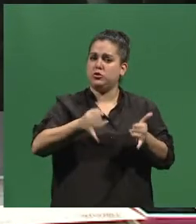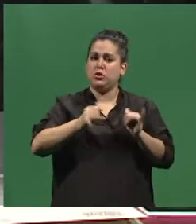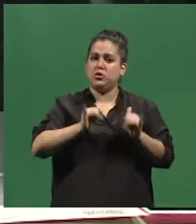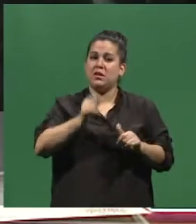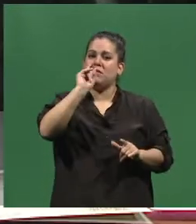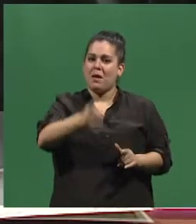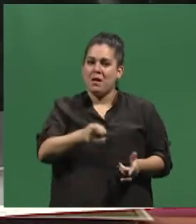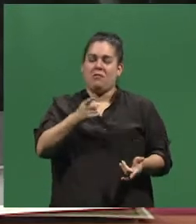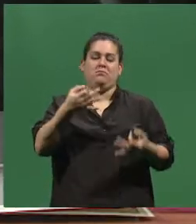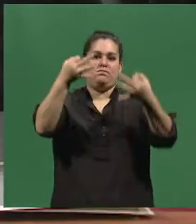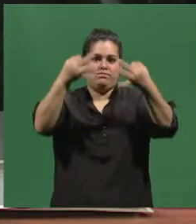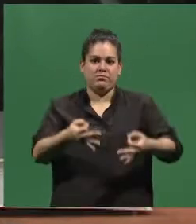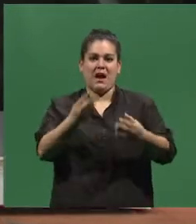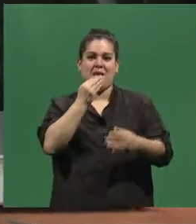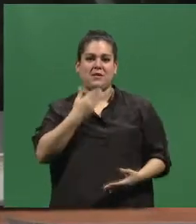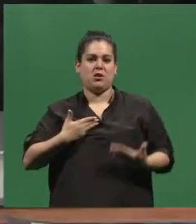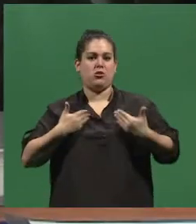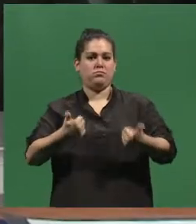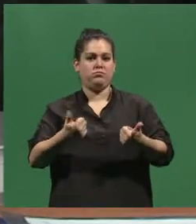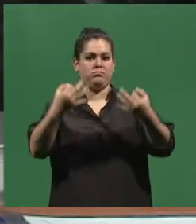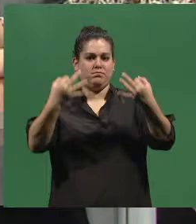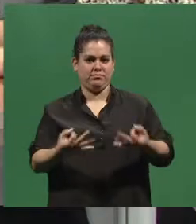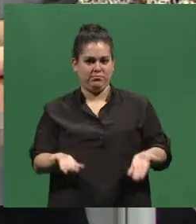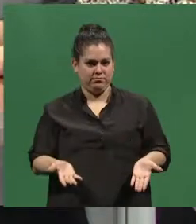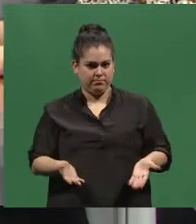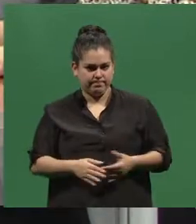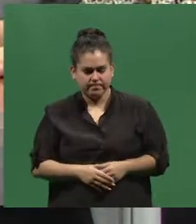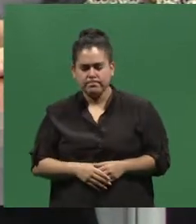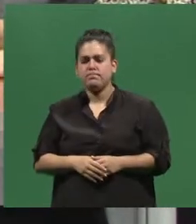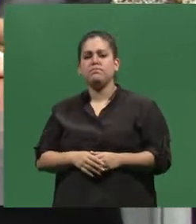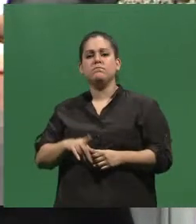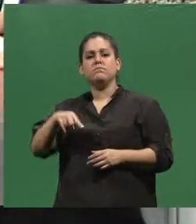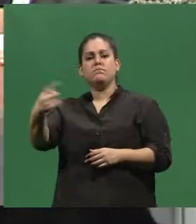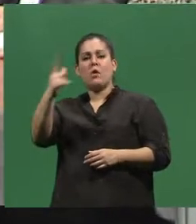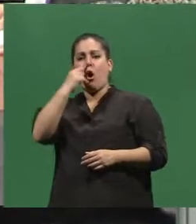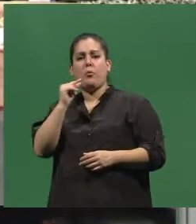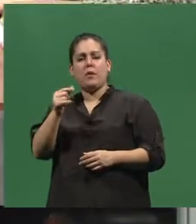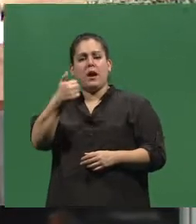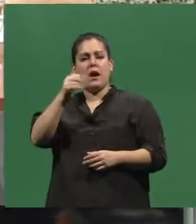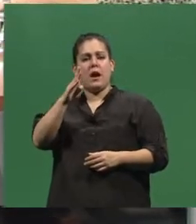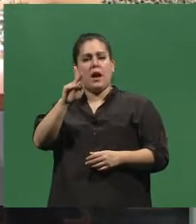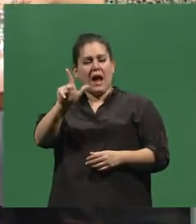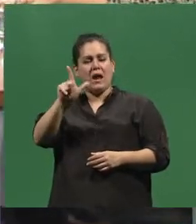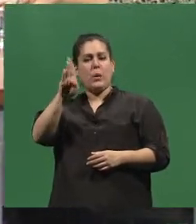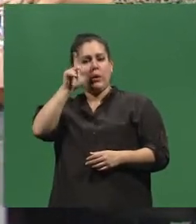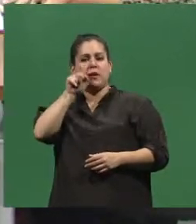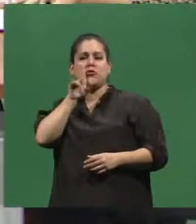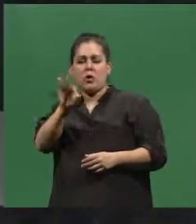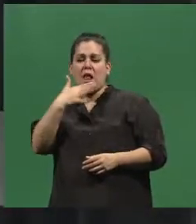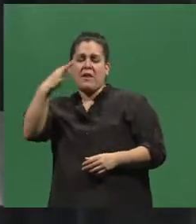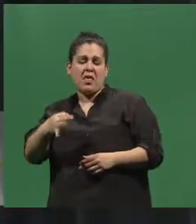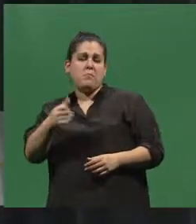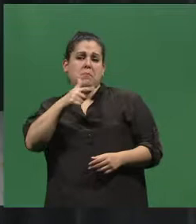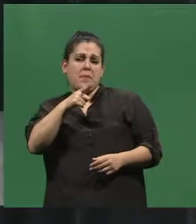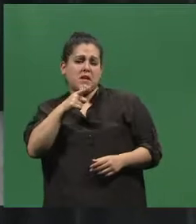y garantizar una alimentación adecuada y equilibrada. Alberto. Me parece fantástico todo